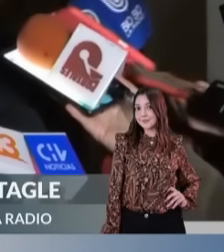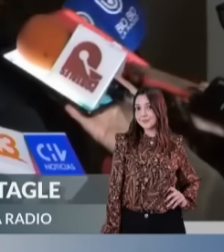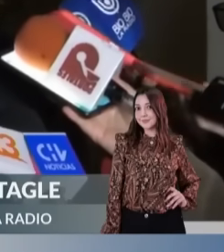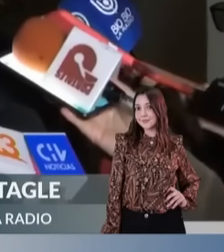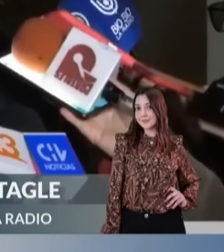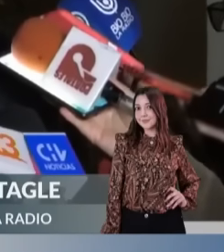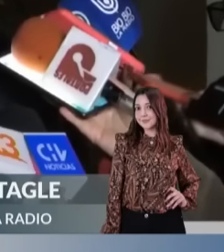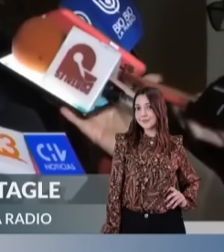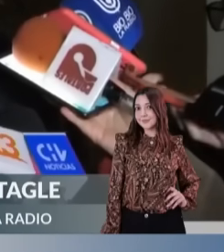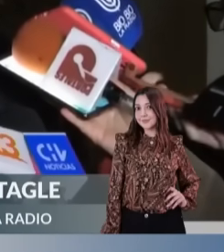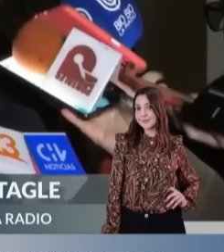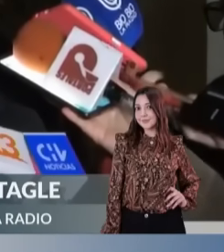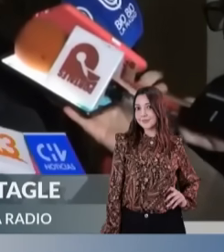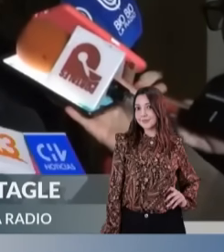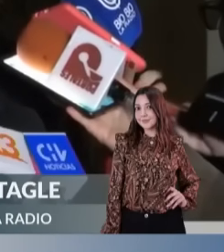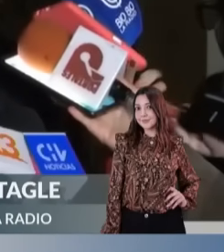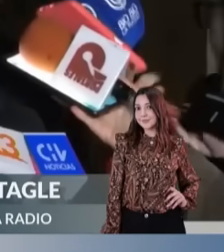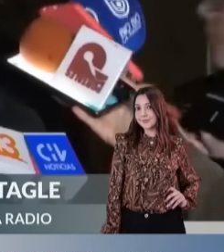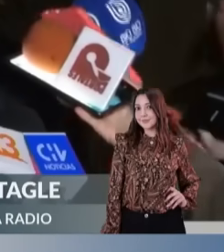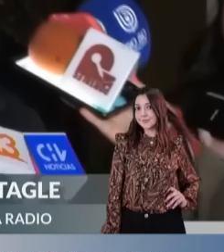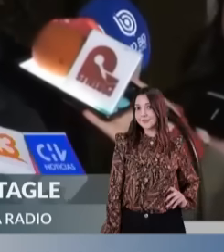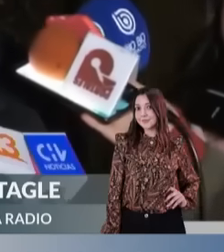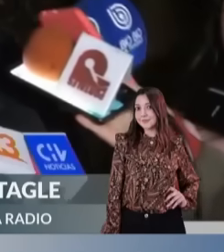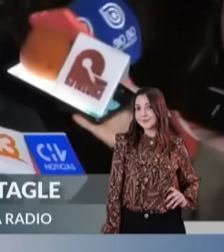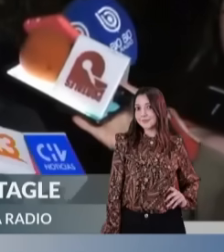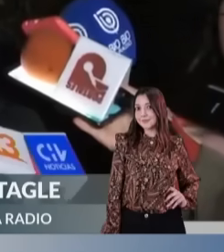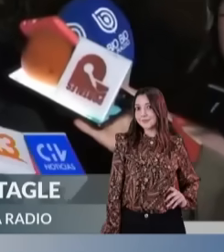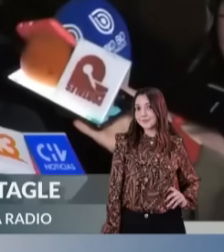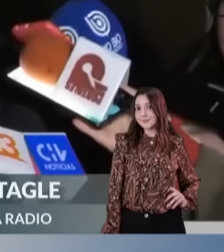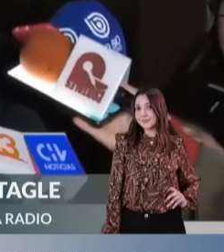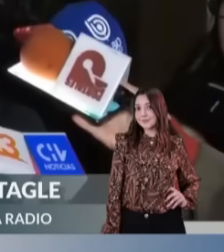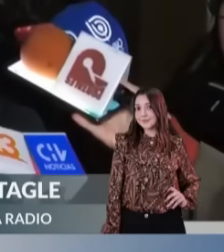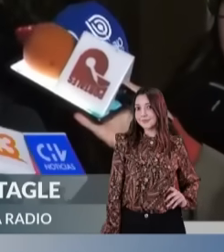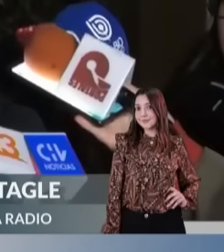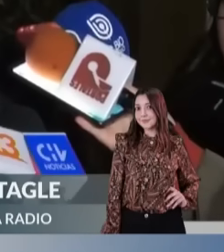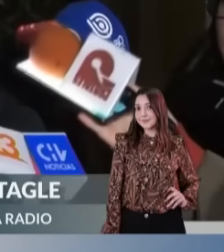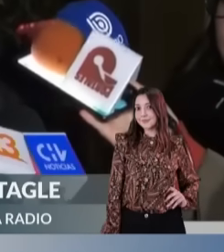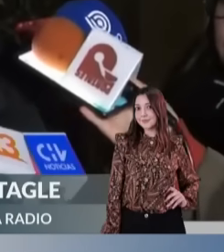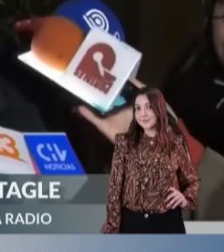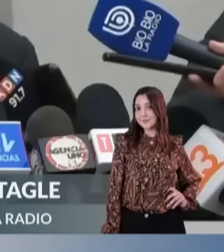pero bueno, hay una revisión ahí judicial. Dani, en relación a estas